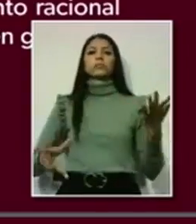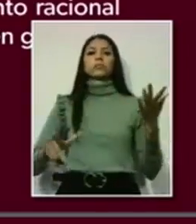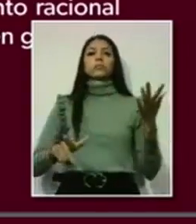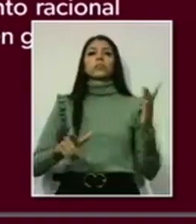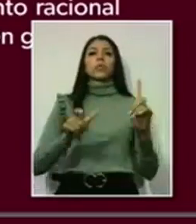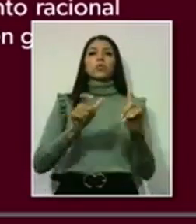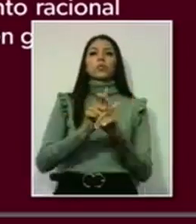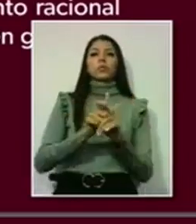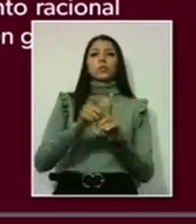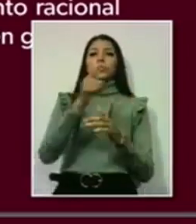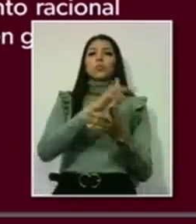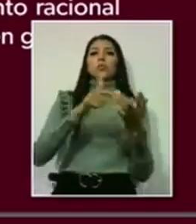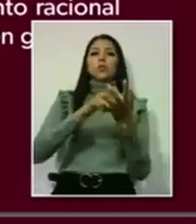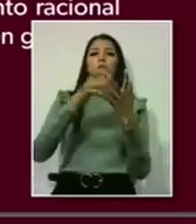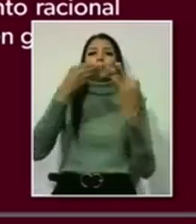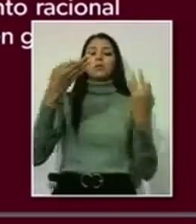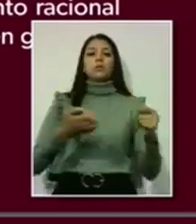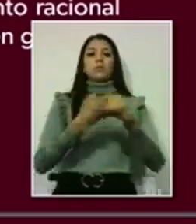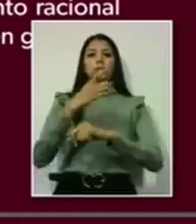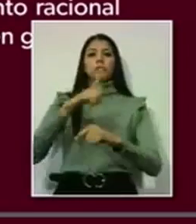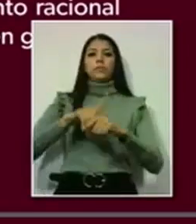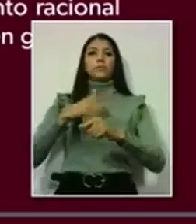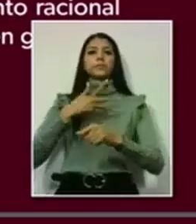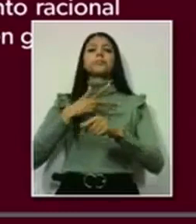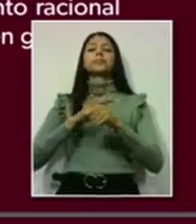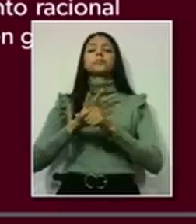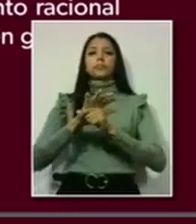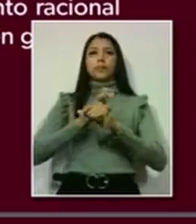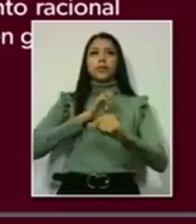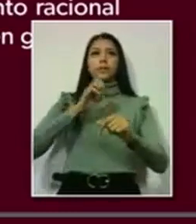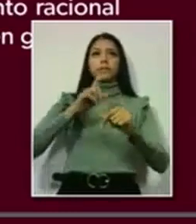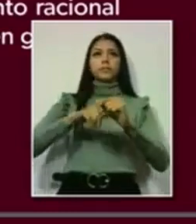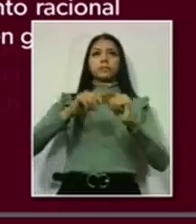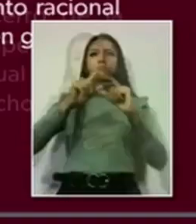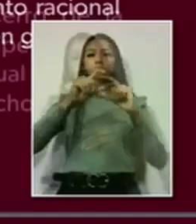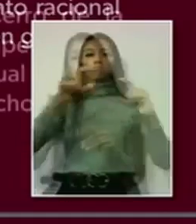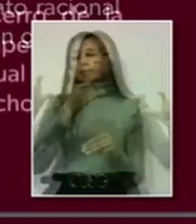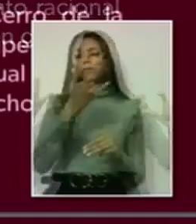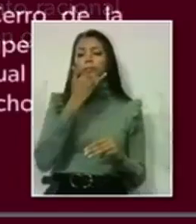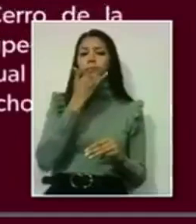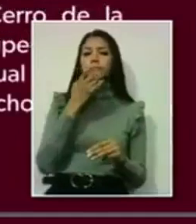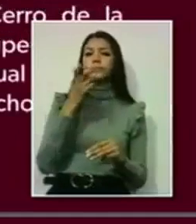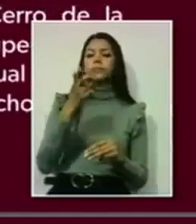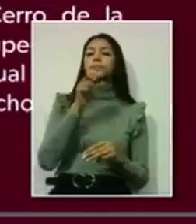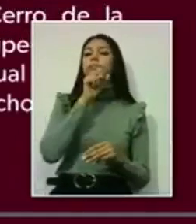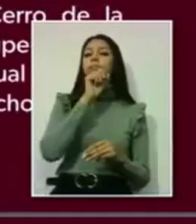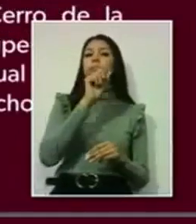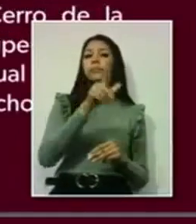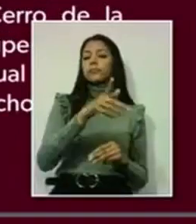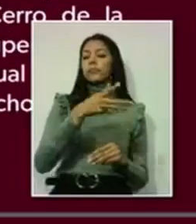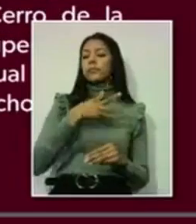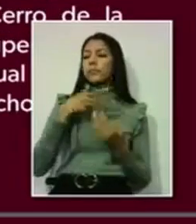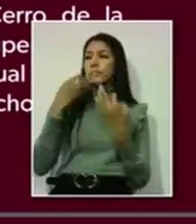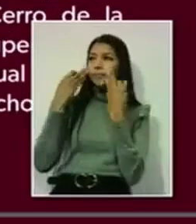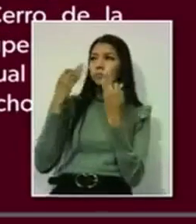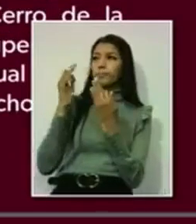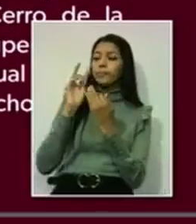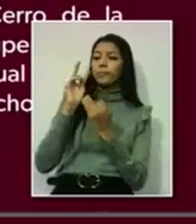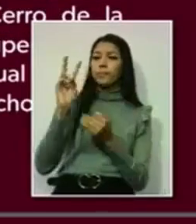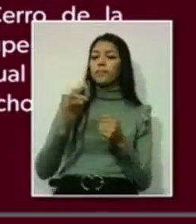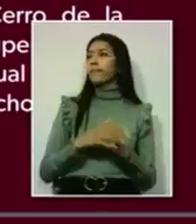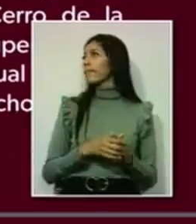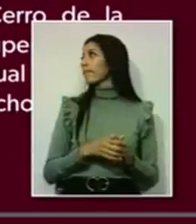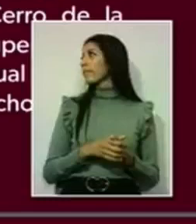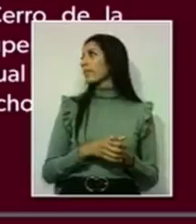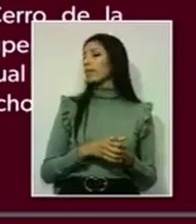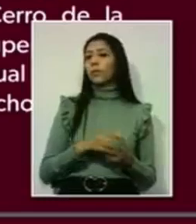para consensuar el decreto de 2 áreas naturales protegidas en Morelia, proceso que marca la ley, para dar a conocer a los propietarios